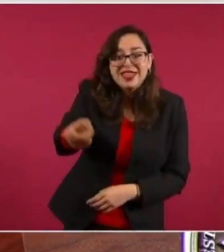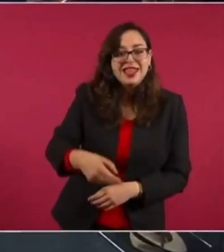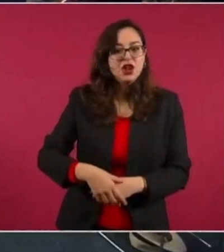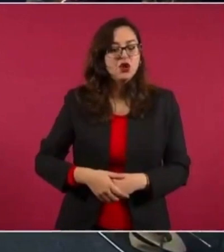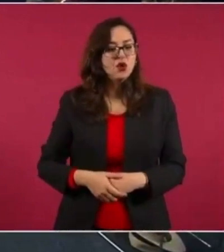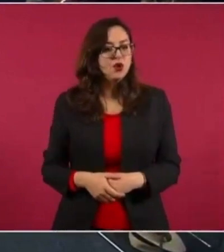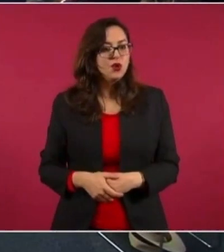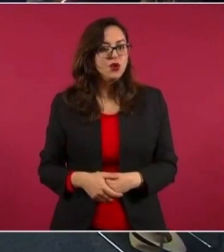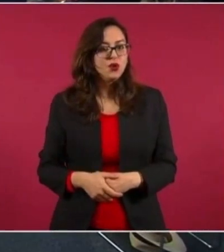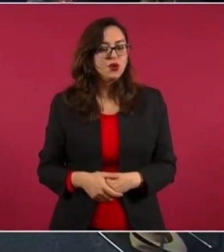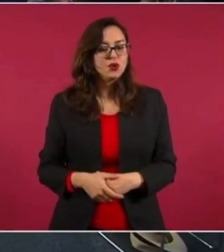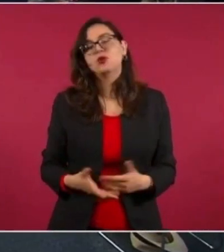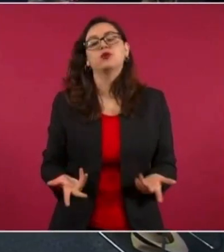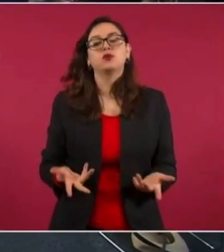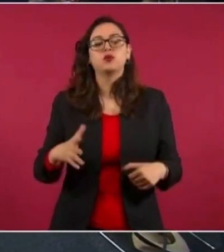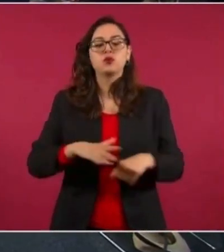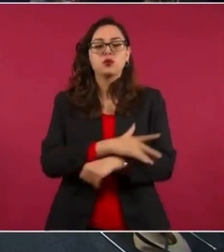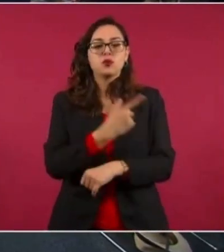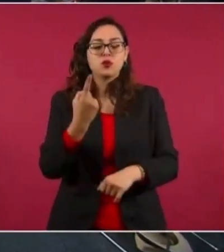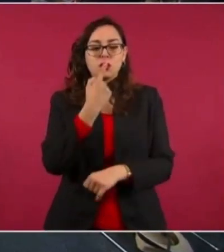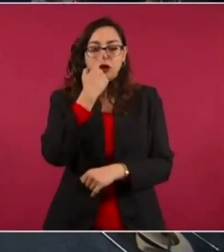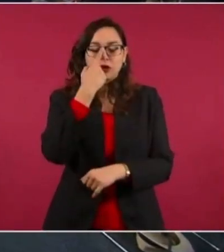porque en el documento